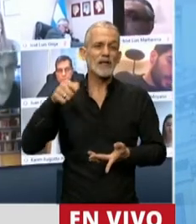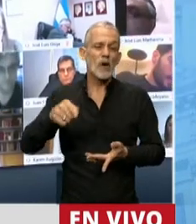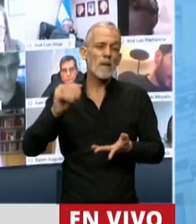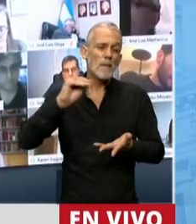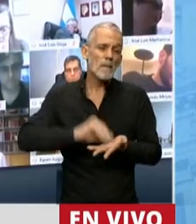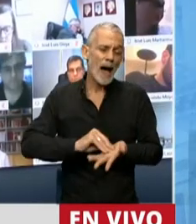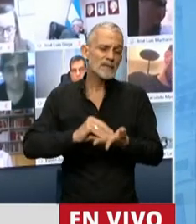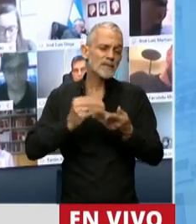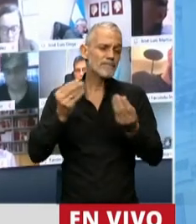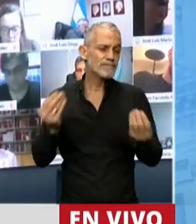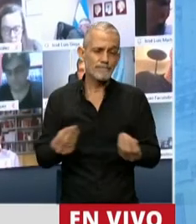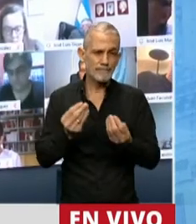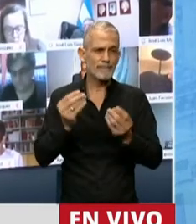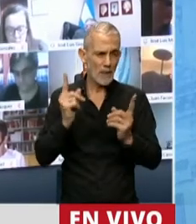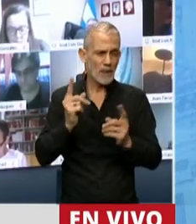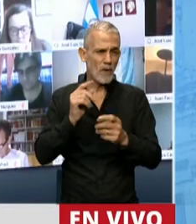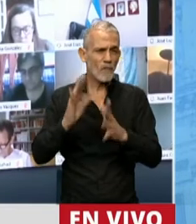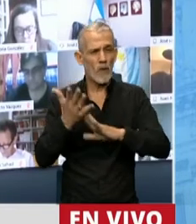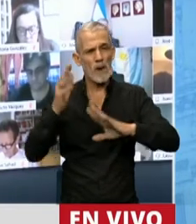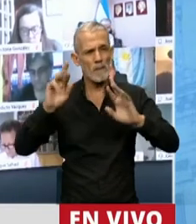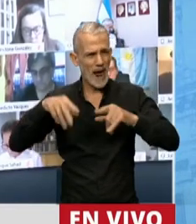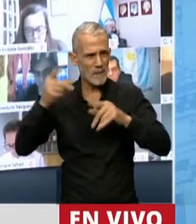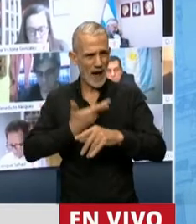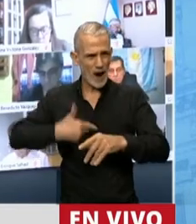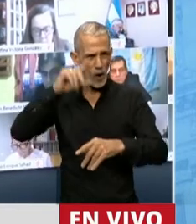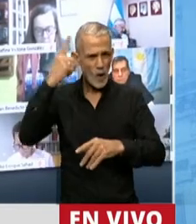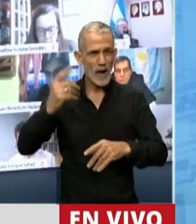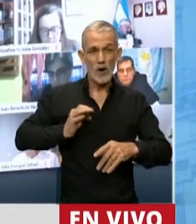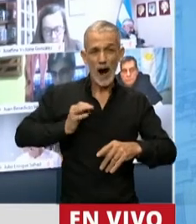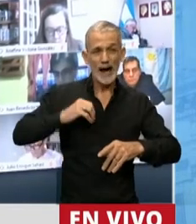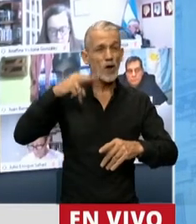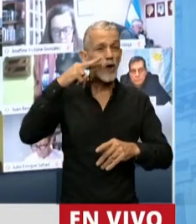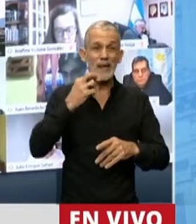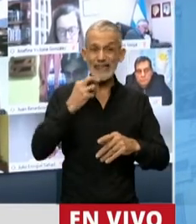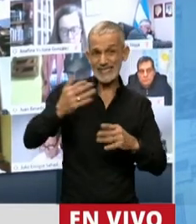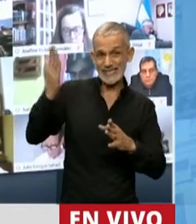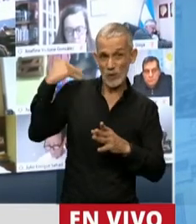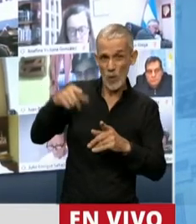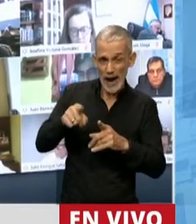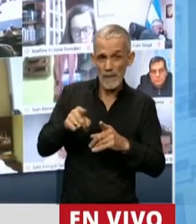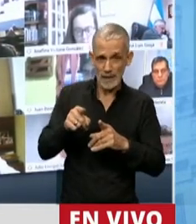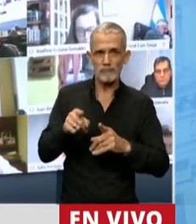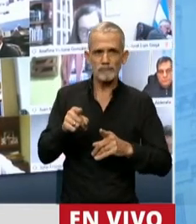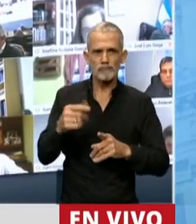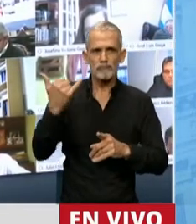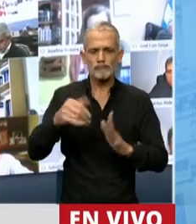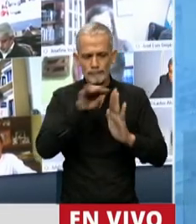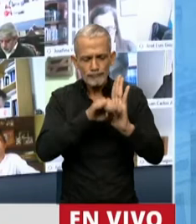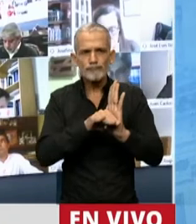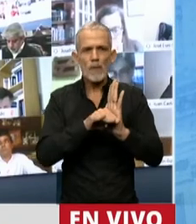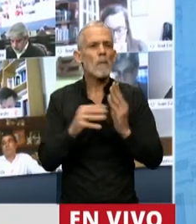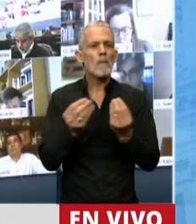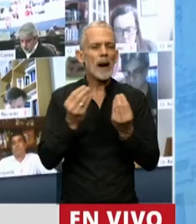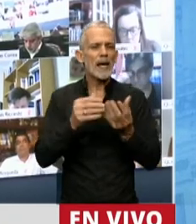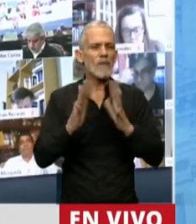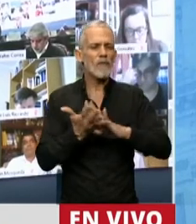en la línea de lo que se viene haciendo como política de Estado, durante el año 2019 se consolidaron todos los protocolos para